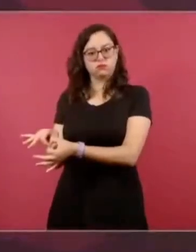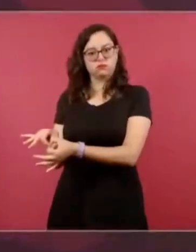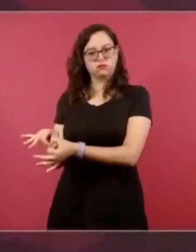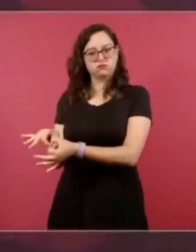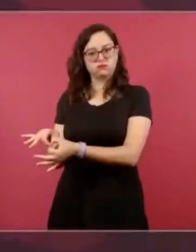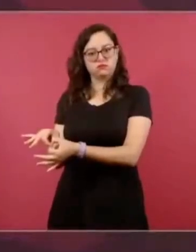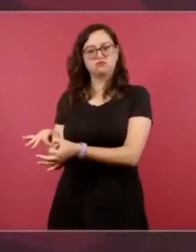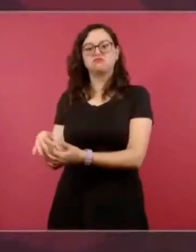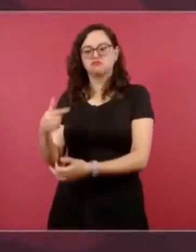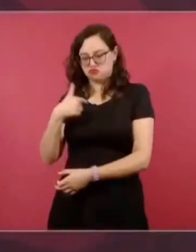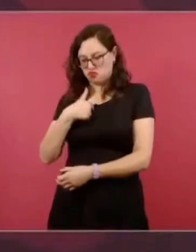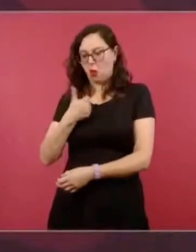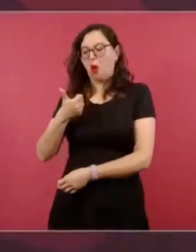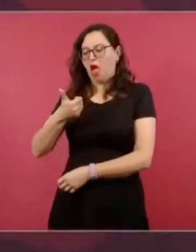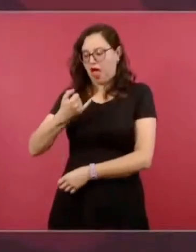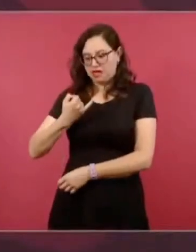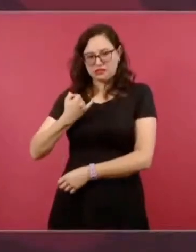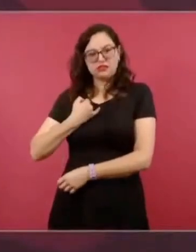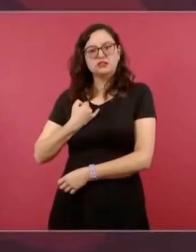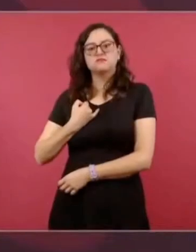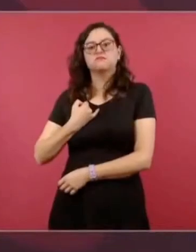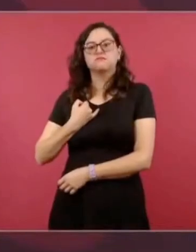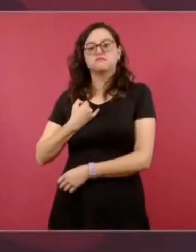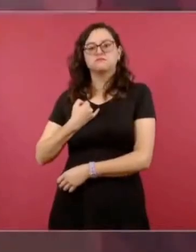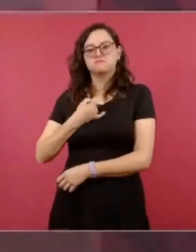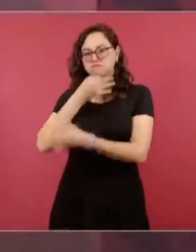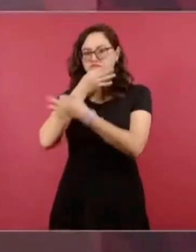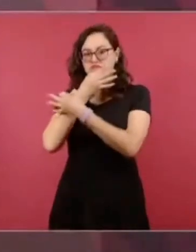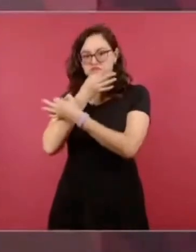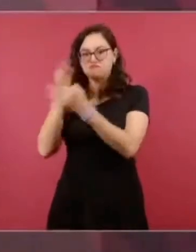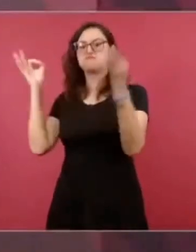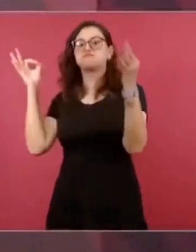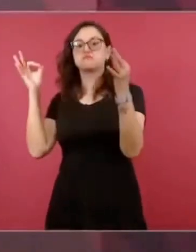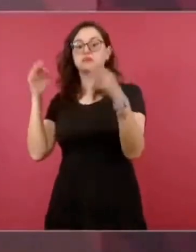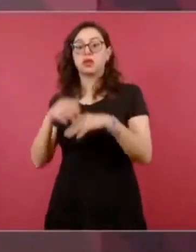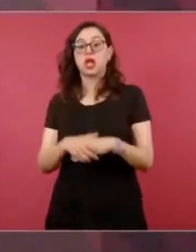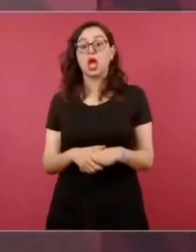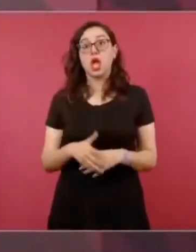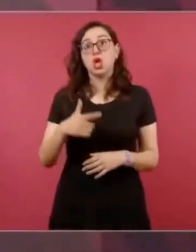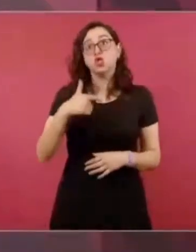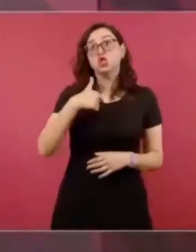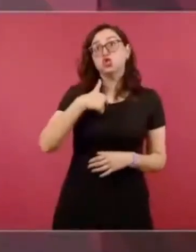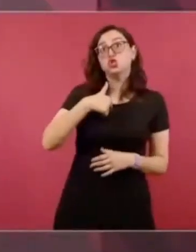y decir, así somos. No son tiempos para la hipocresía.